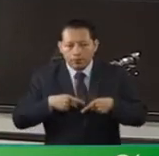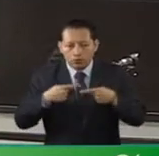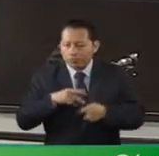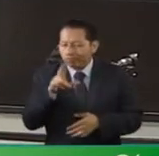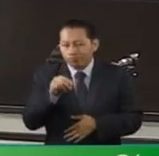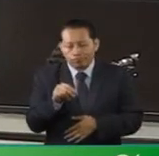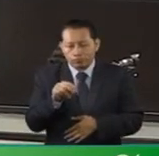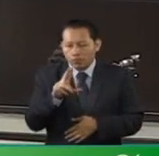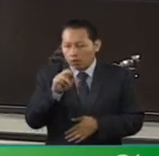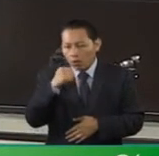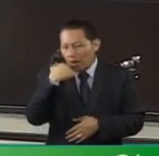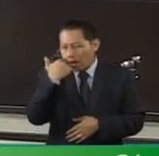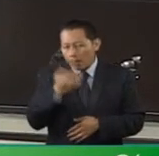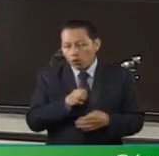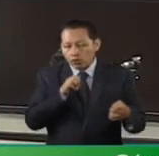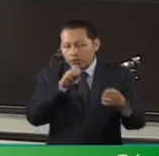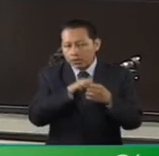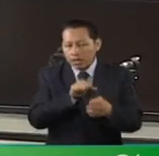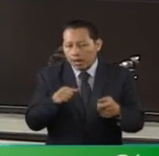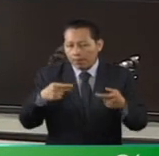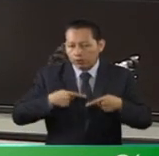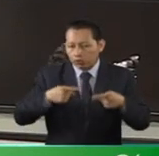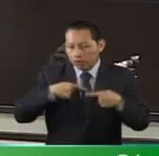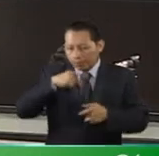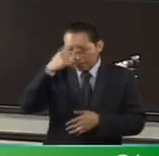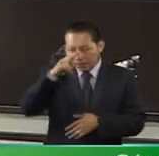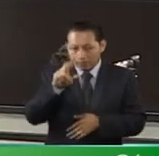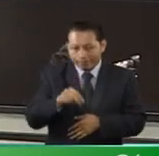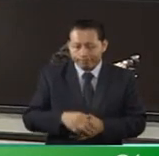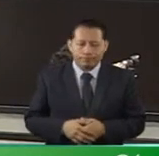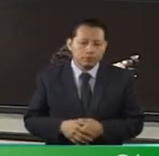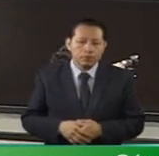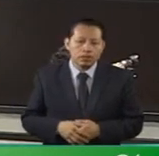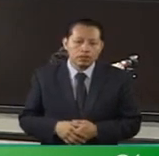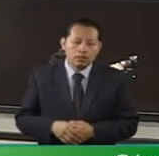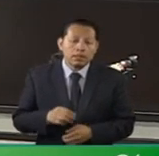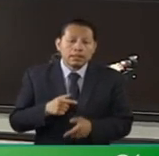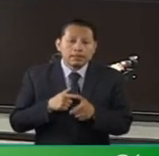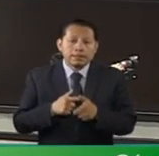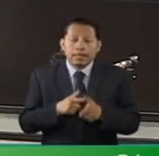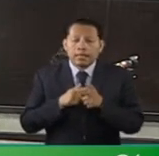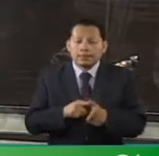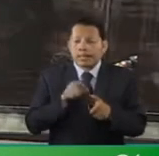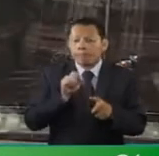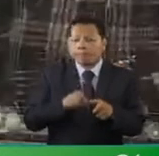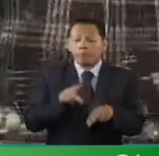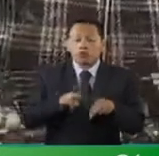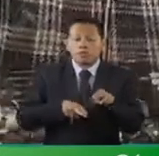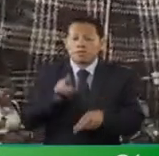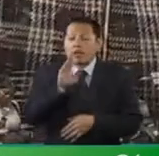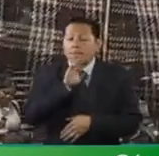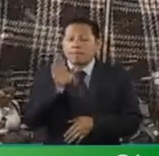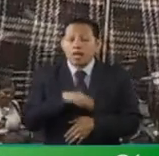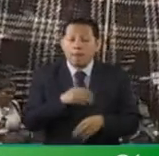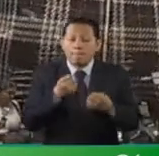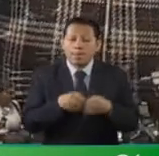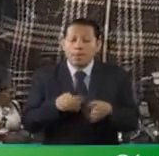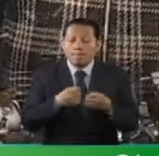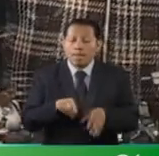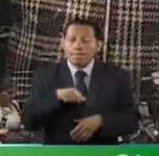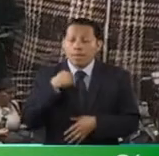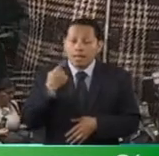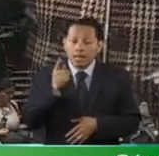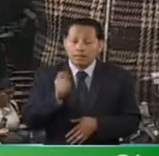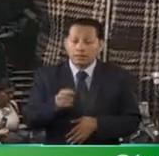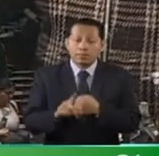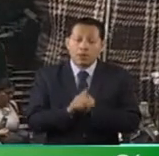No querramos engañar a las mexicanas y a los mexicanos. De continuar con este nivel de ineficiencia y pérdidas, el problema